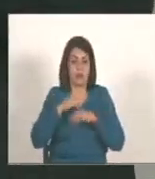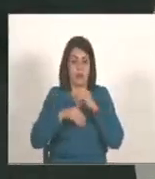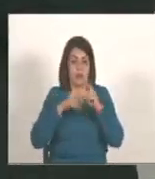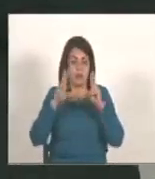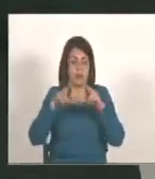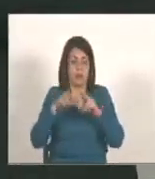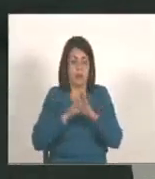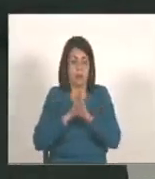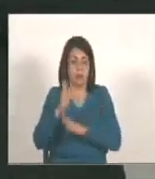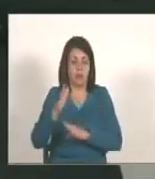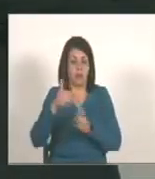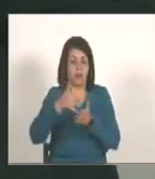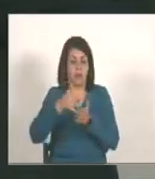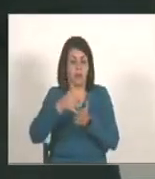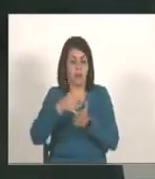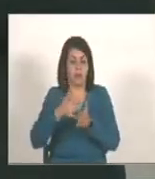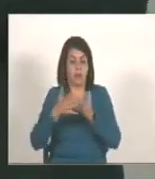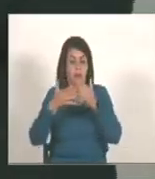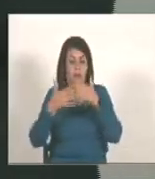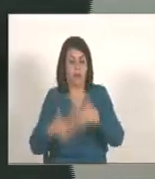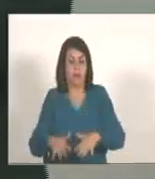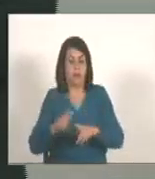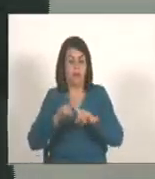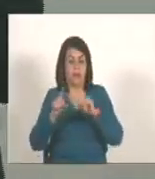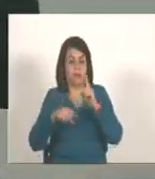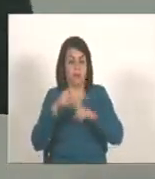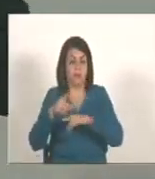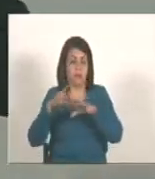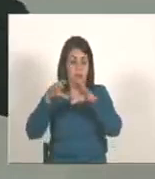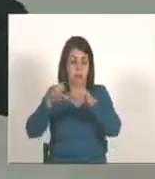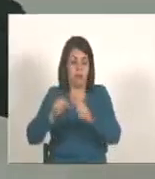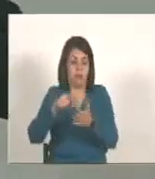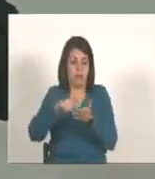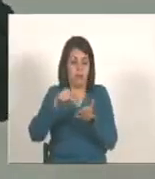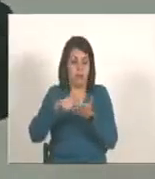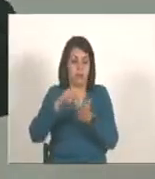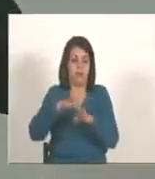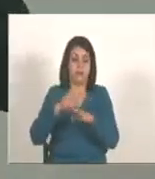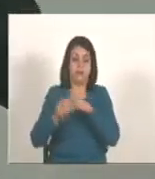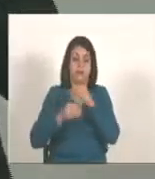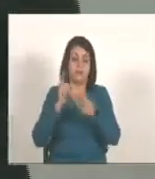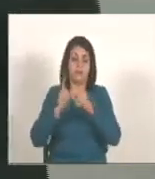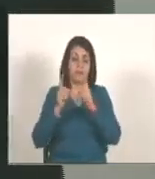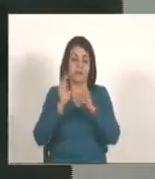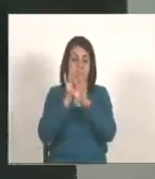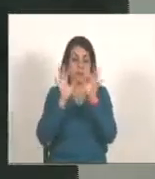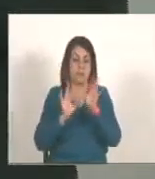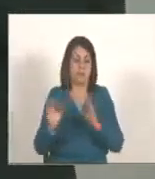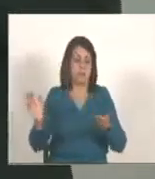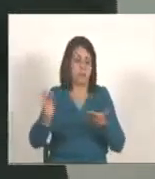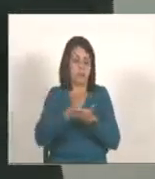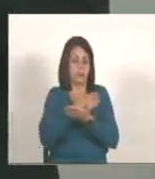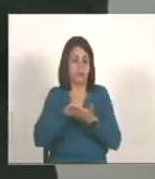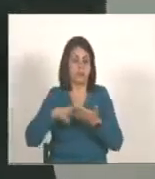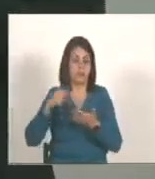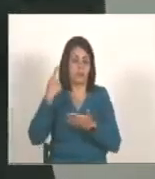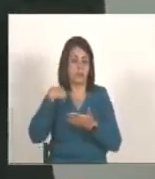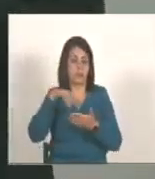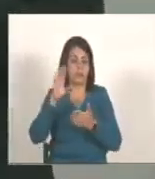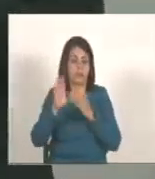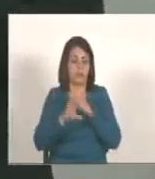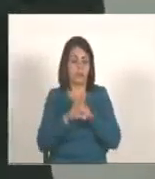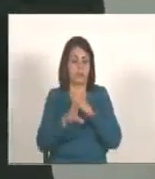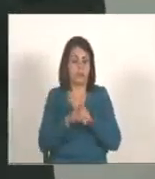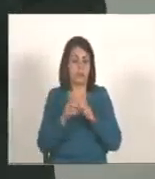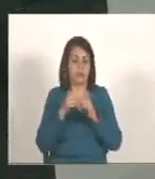jamás cedido, traspasado, arrendado, ni en forma alguna enajenado, ni aún